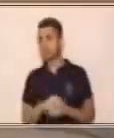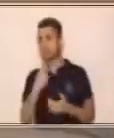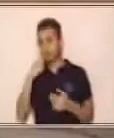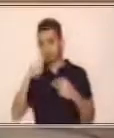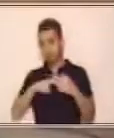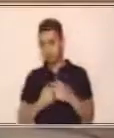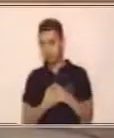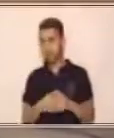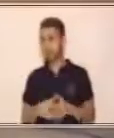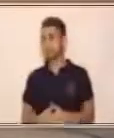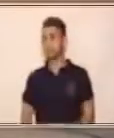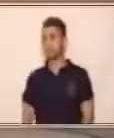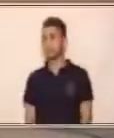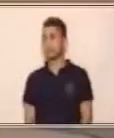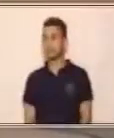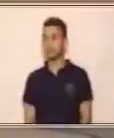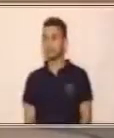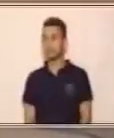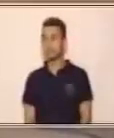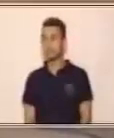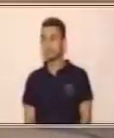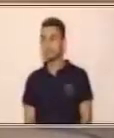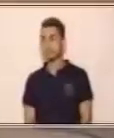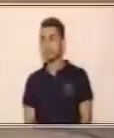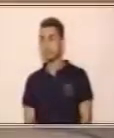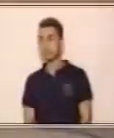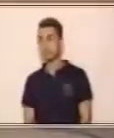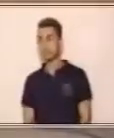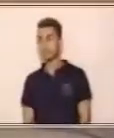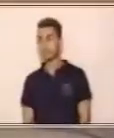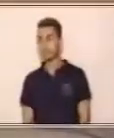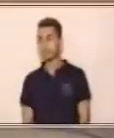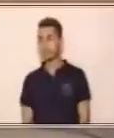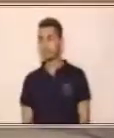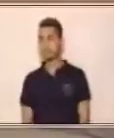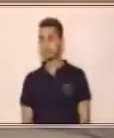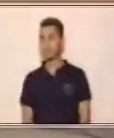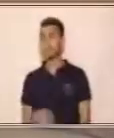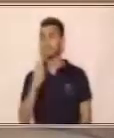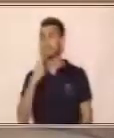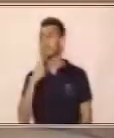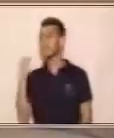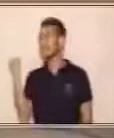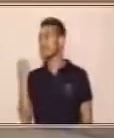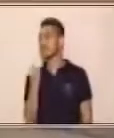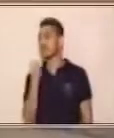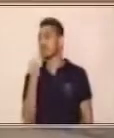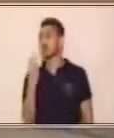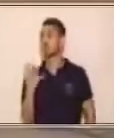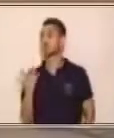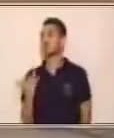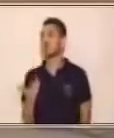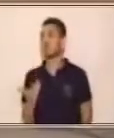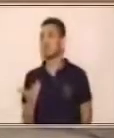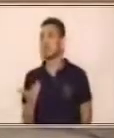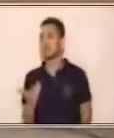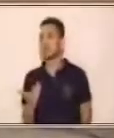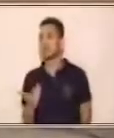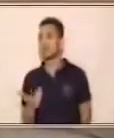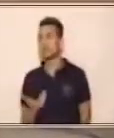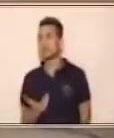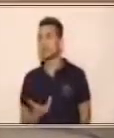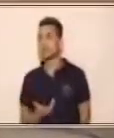resolverlo. Para ello necesitamos entonces tomar los números que vamos a